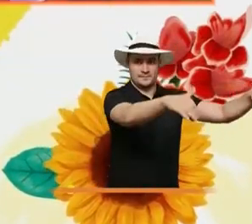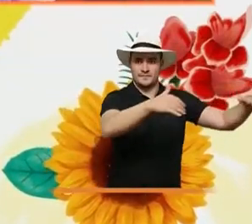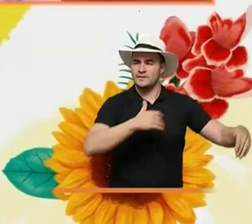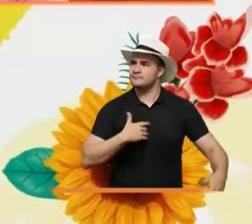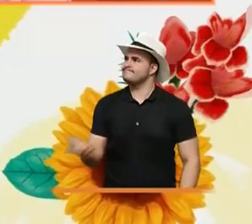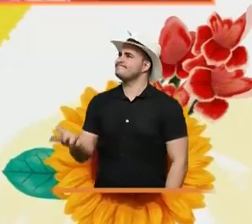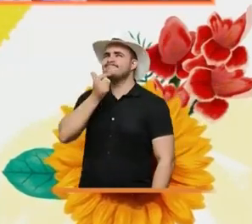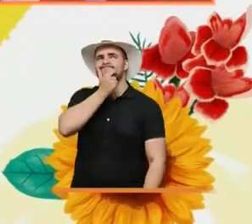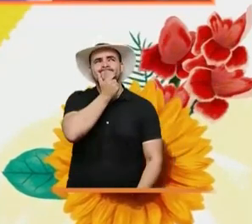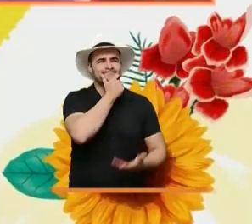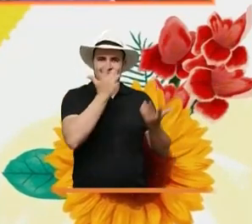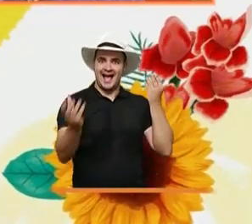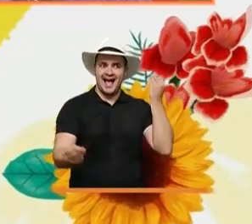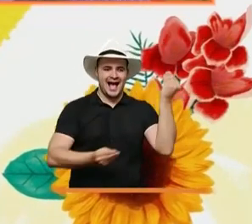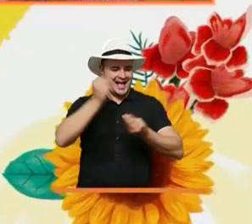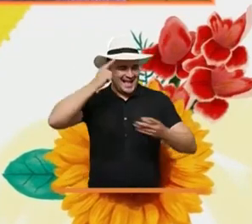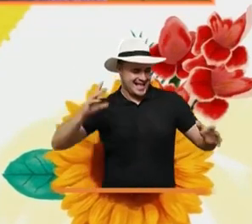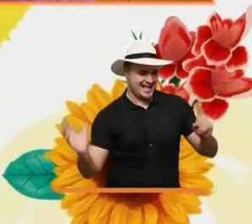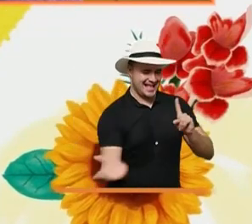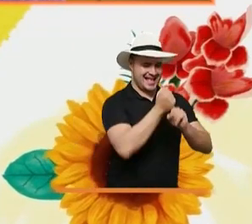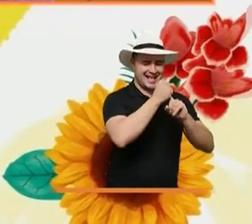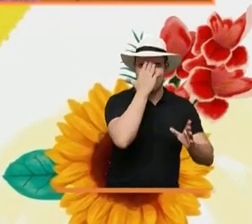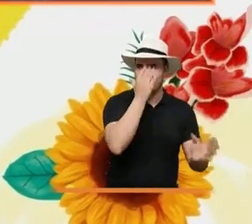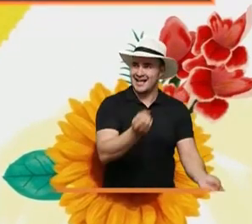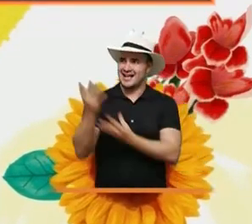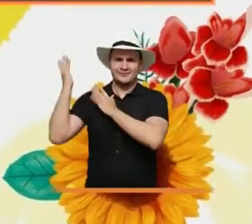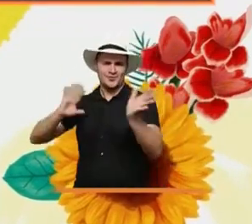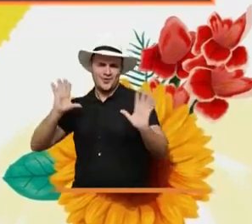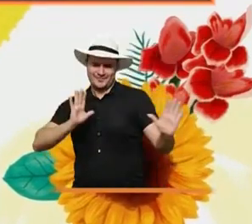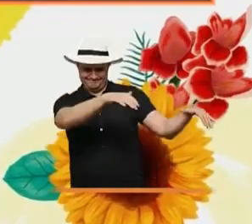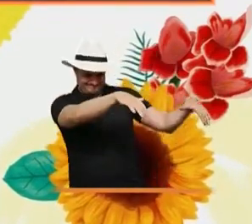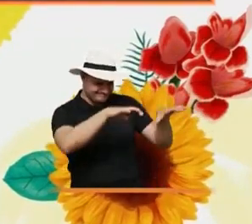montarse sobre el vagón del olvido